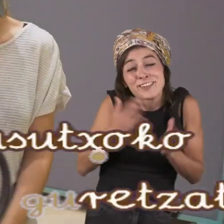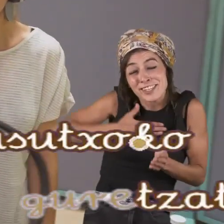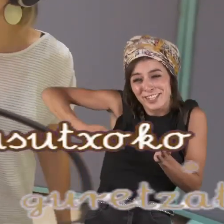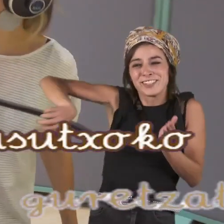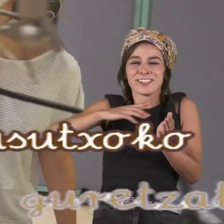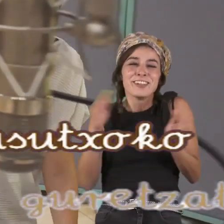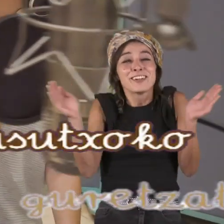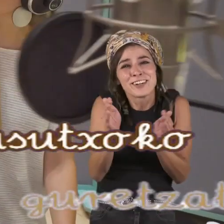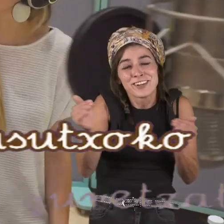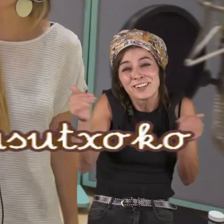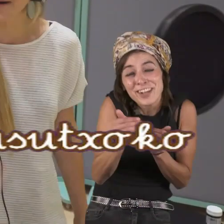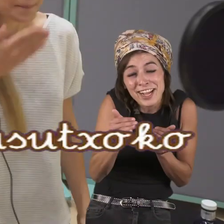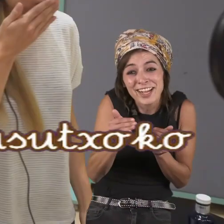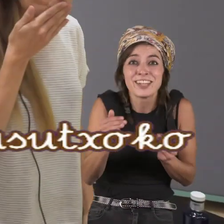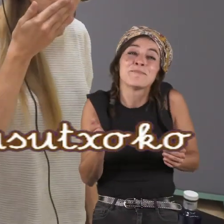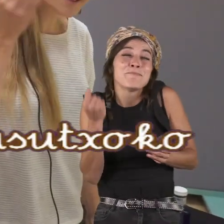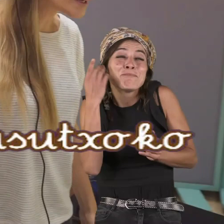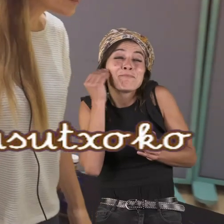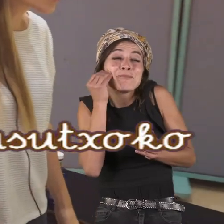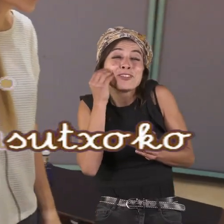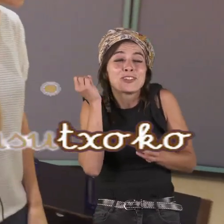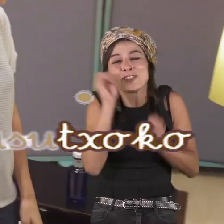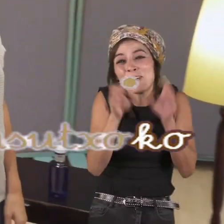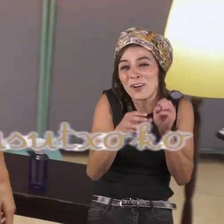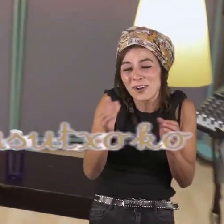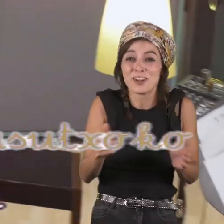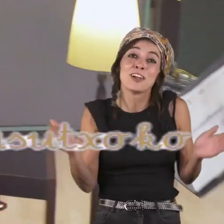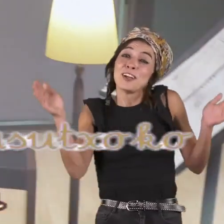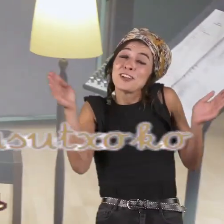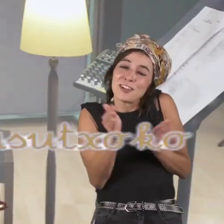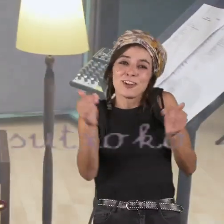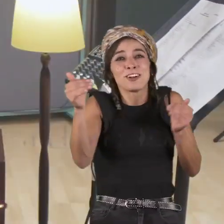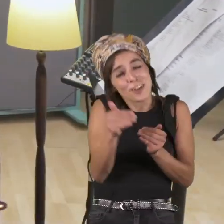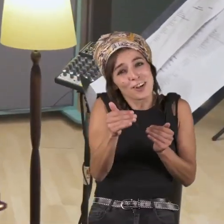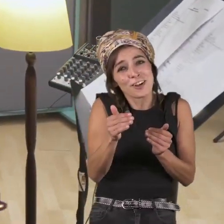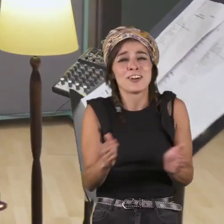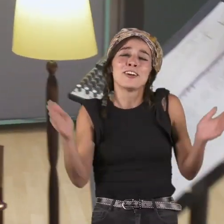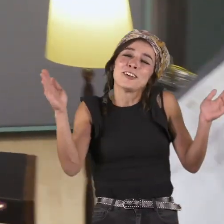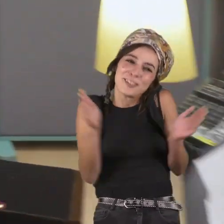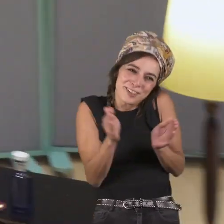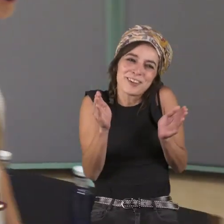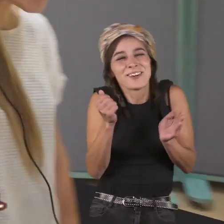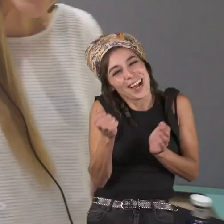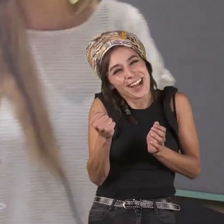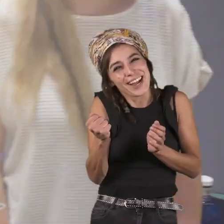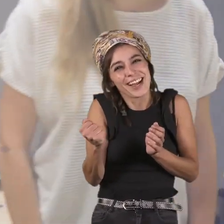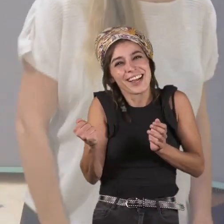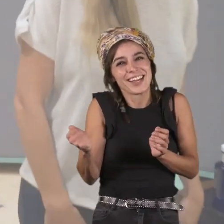bat guretzat. Txokoa, mila musu txoko, txoko.